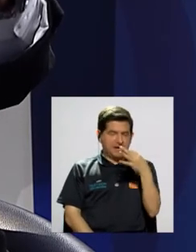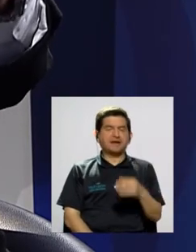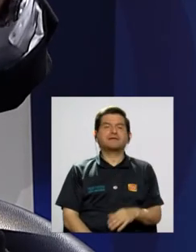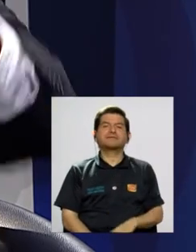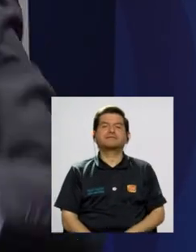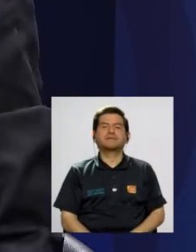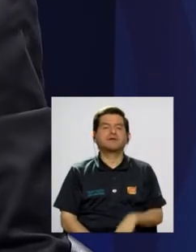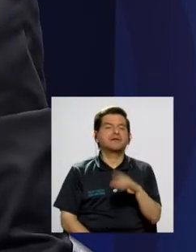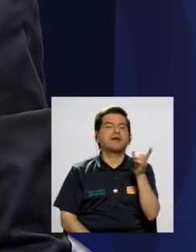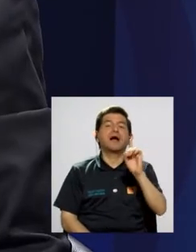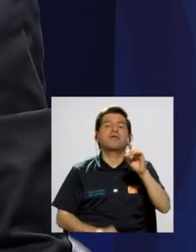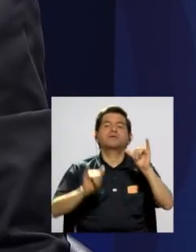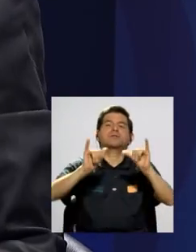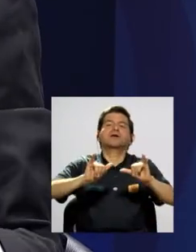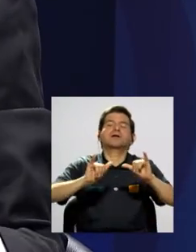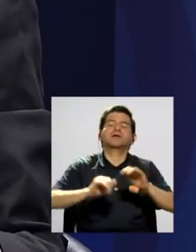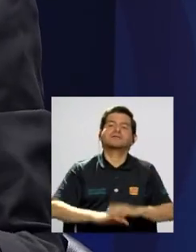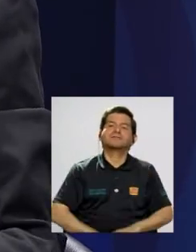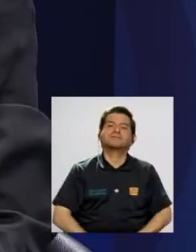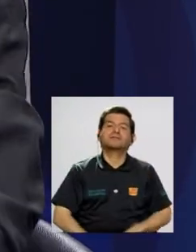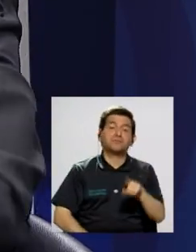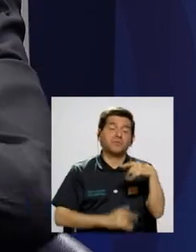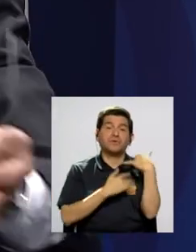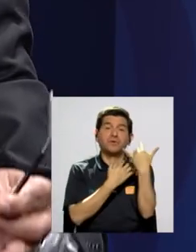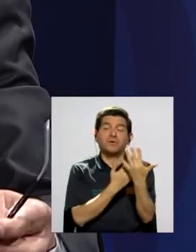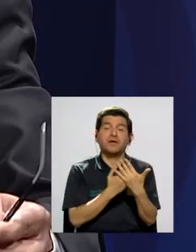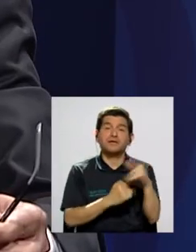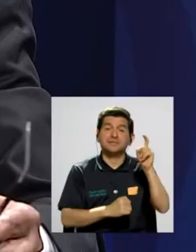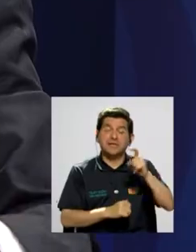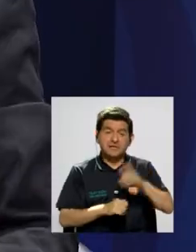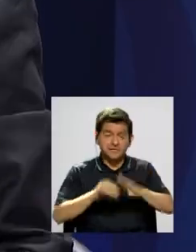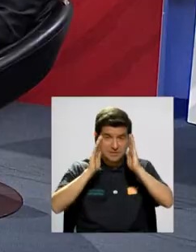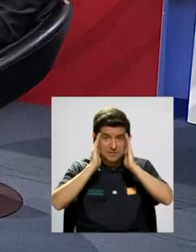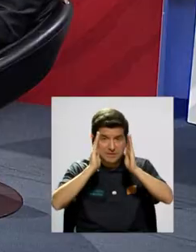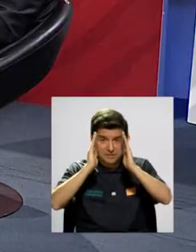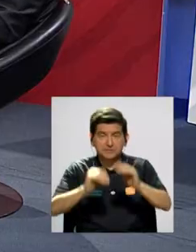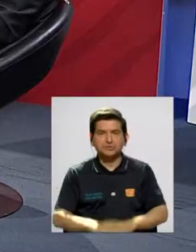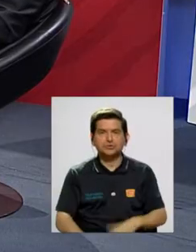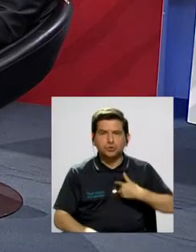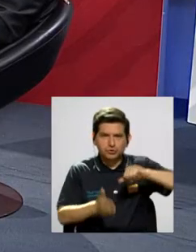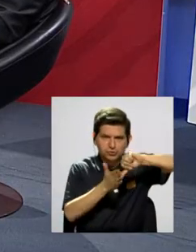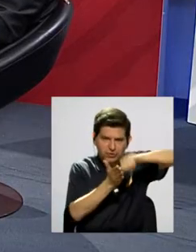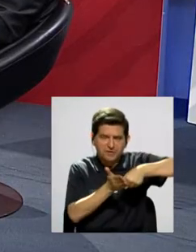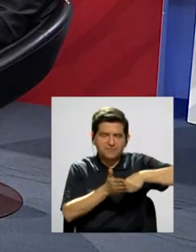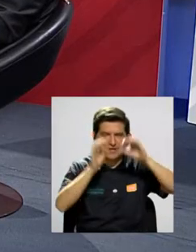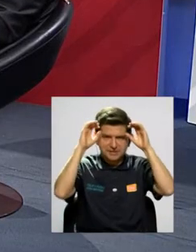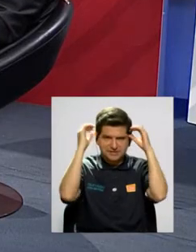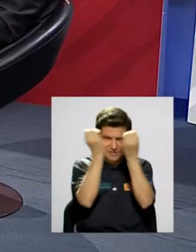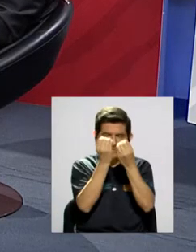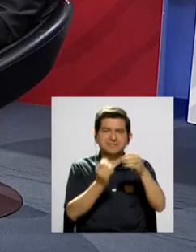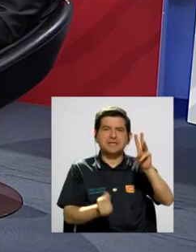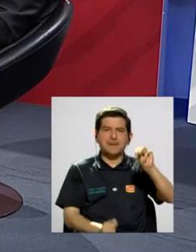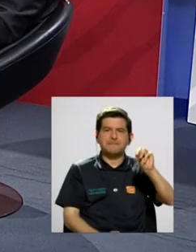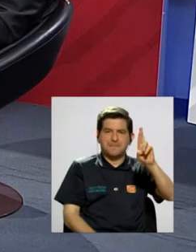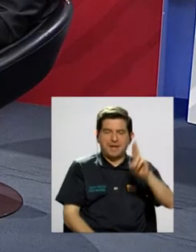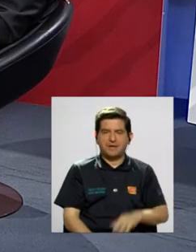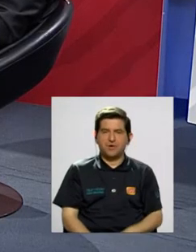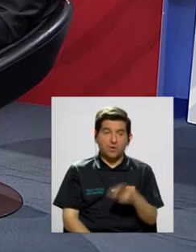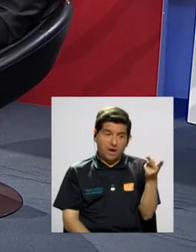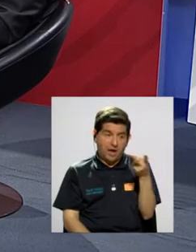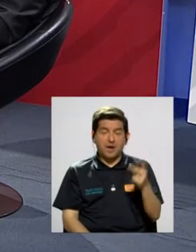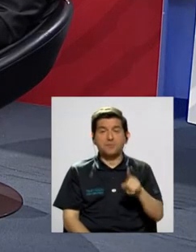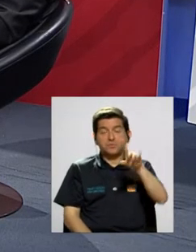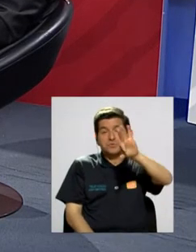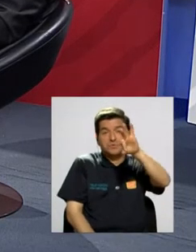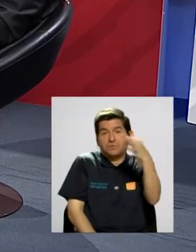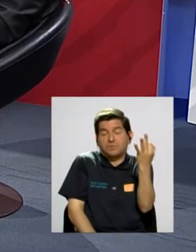¿dónde van a quedar? Porque esas expectativas tienen que ser canalizadas. Randall, yo le insistía a don Otón Solís y a Mario Redondo acá, porque ellos de